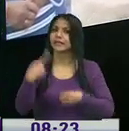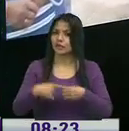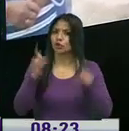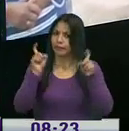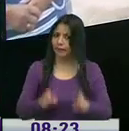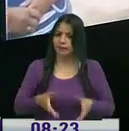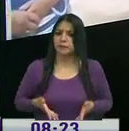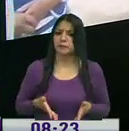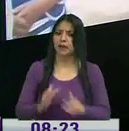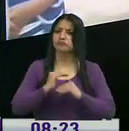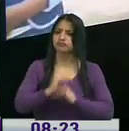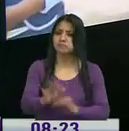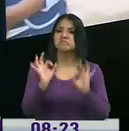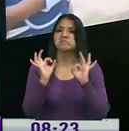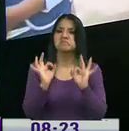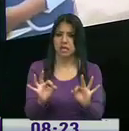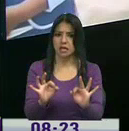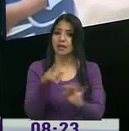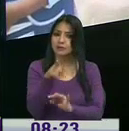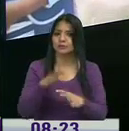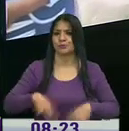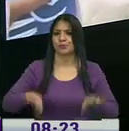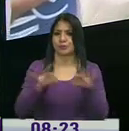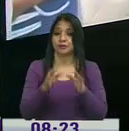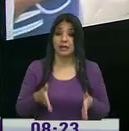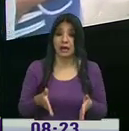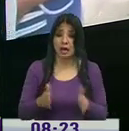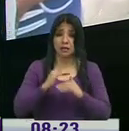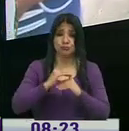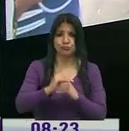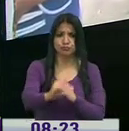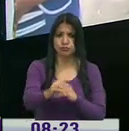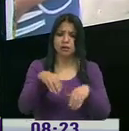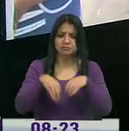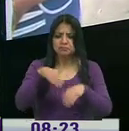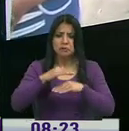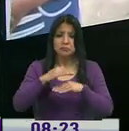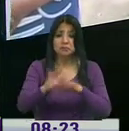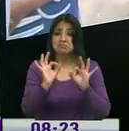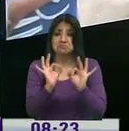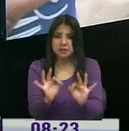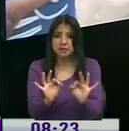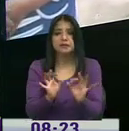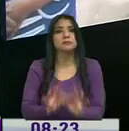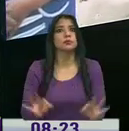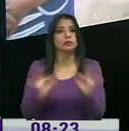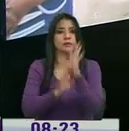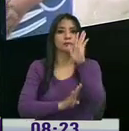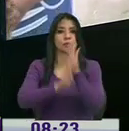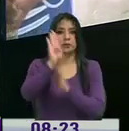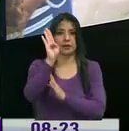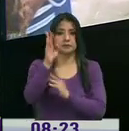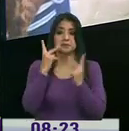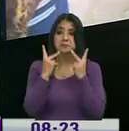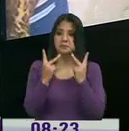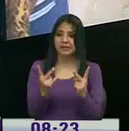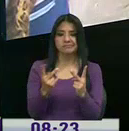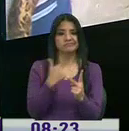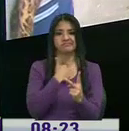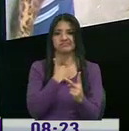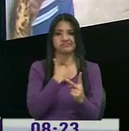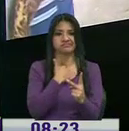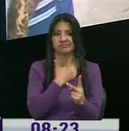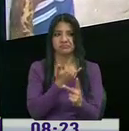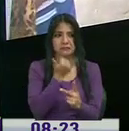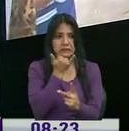buena vialidad. Una calle pavimentada, una ciudadela pavimentada, es progreso. Y aquí lo que vemos realmente es un desastre.